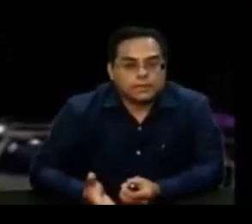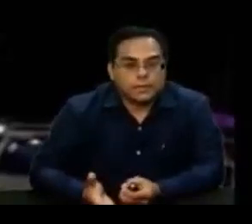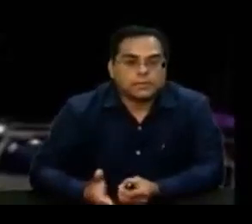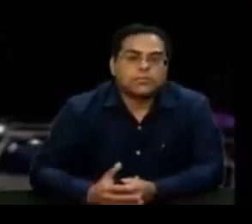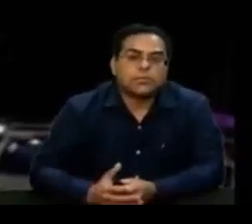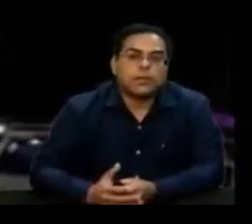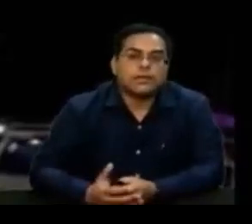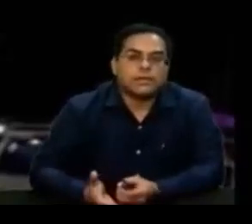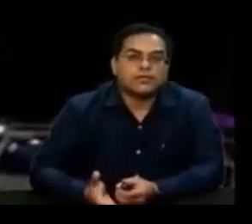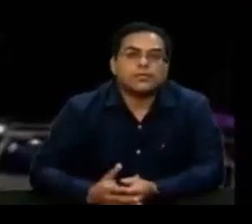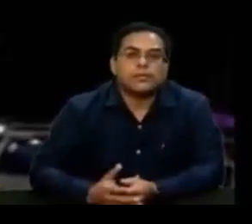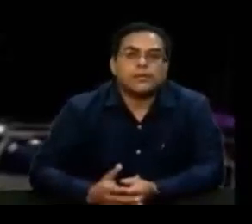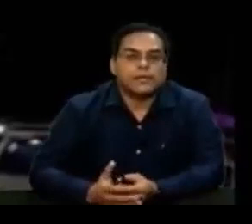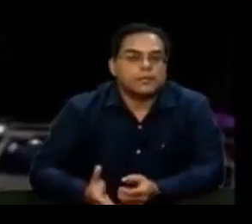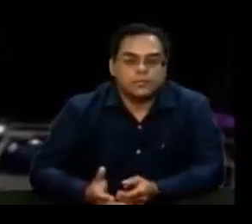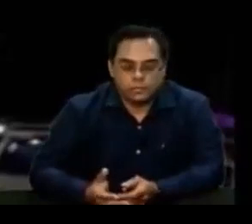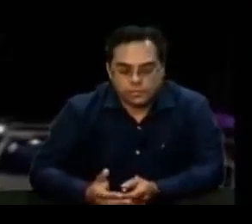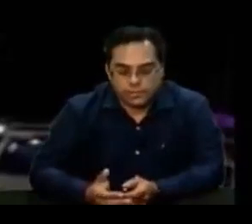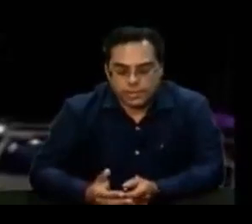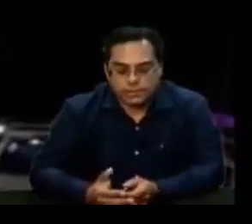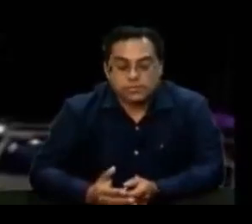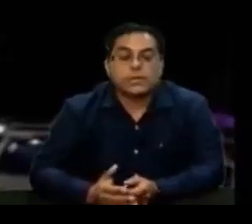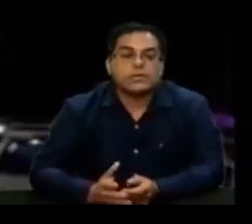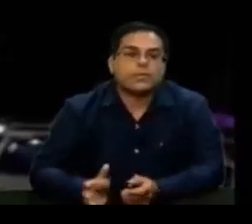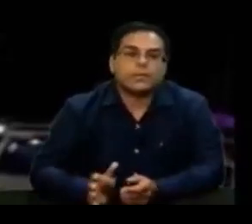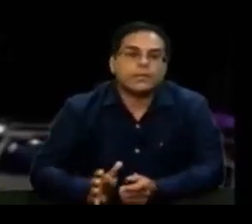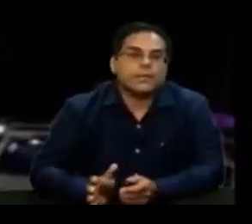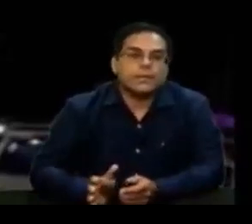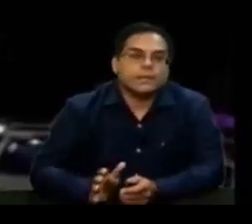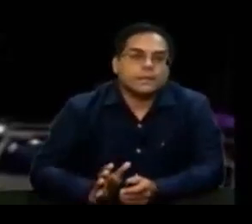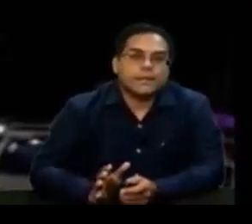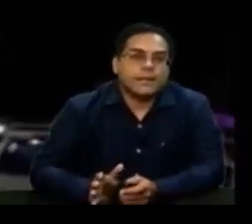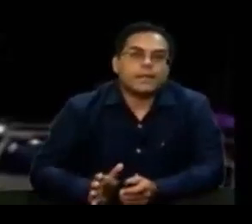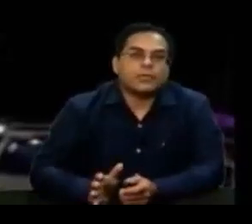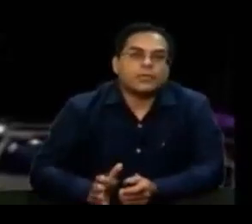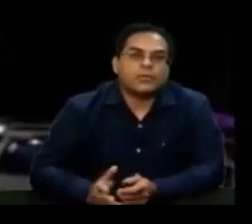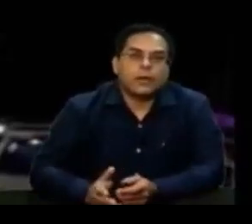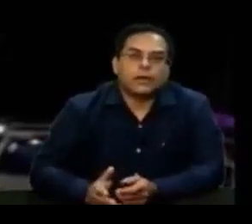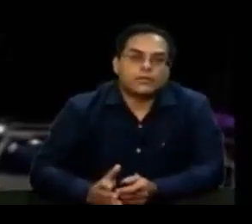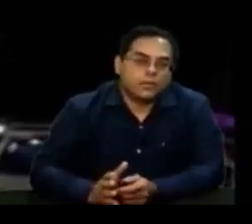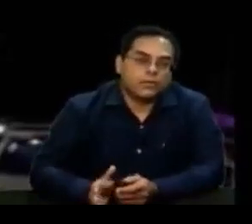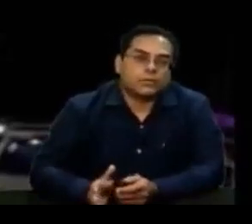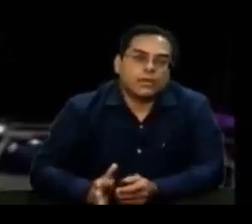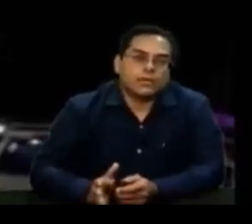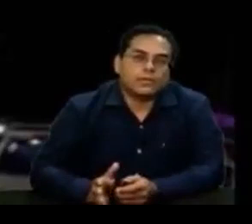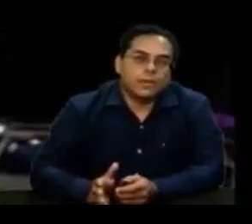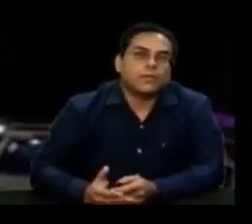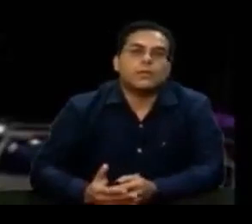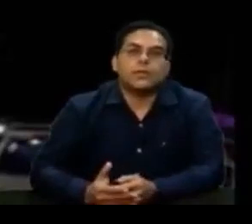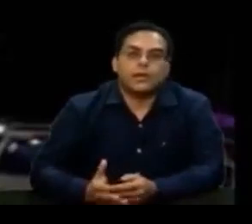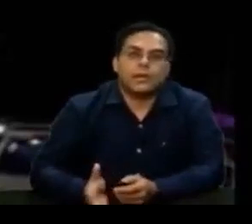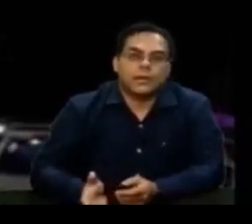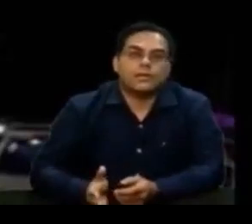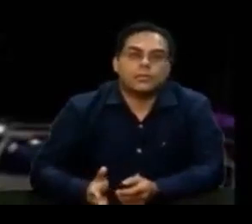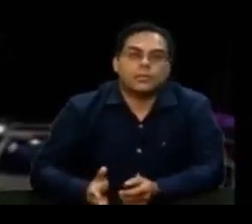Hay transconjuntivales, hay subciliares, hay muchas variantes, ¿no? Esto depende de cada uno de los cirujanos, lo que le gusta a cada cirujano y lo